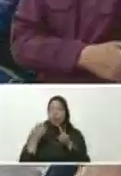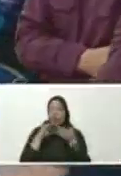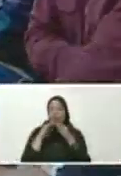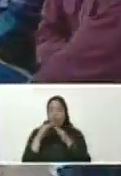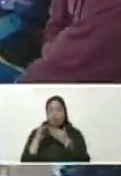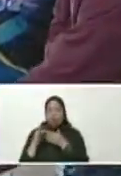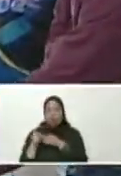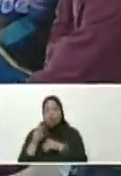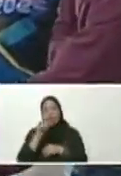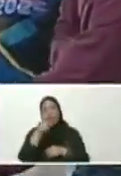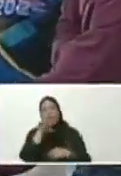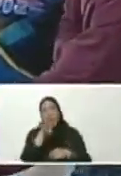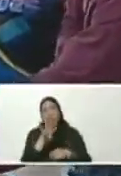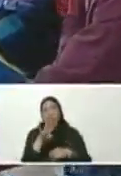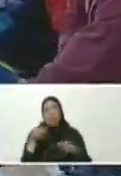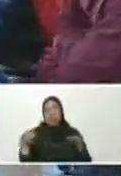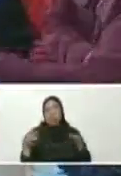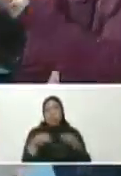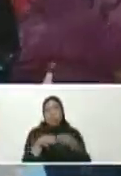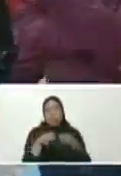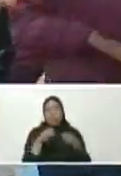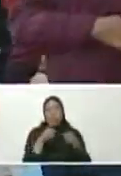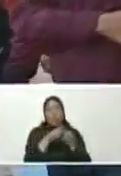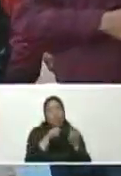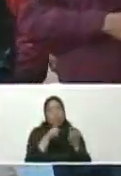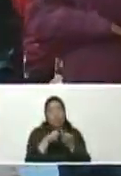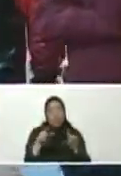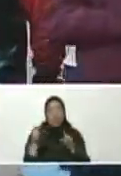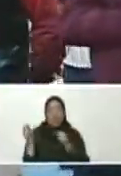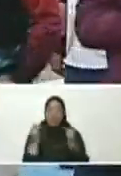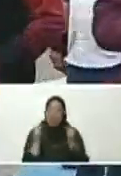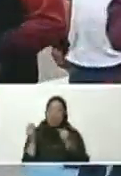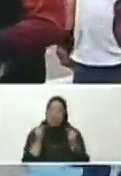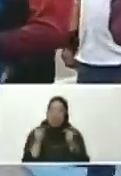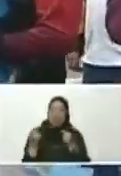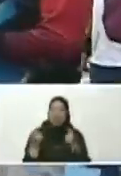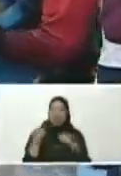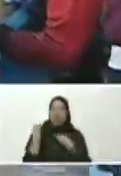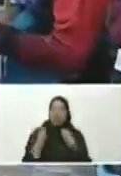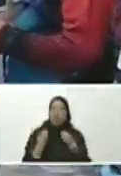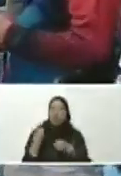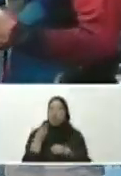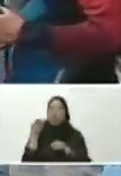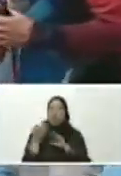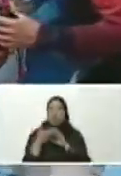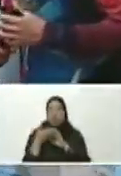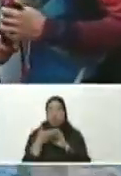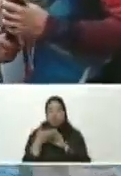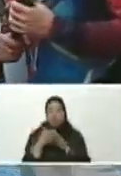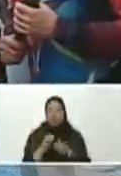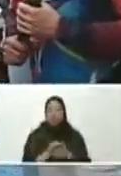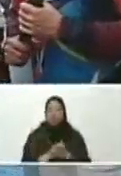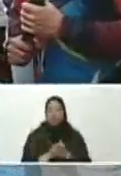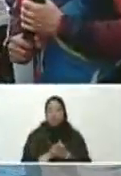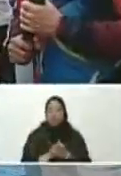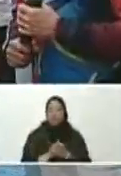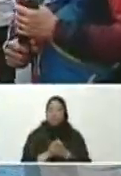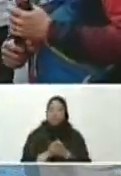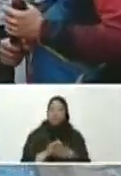comunales, los 14 consejos comunales. Así mismo es, y señor después presidente. Ustedes van sintetizando en la